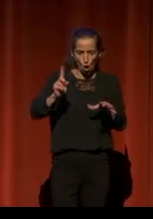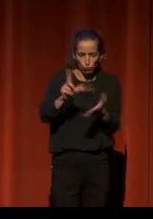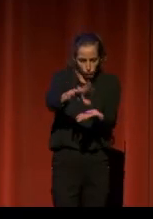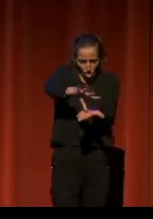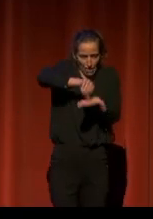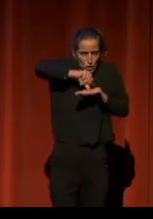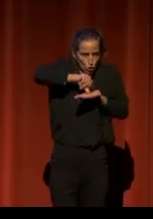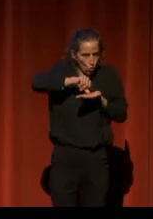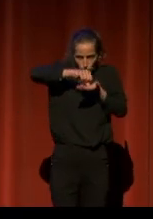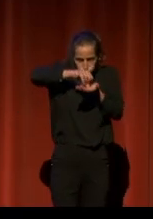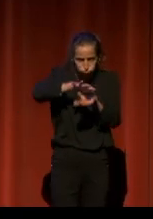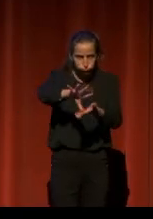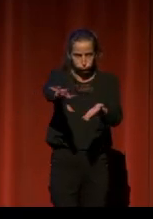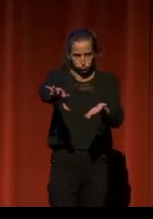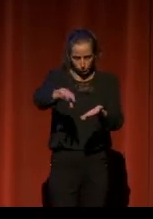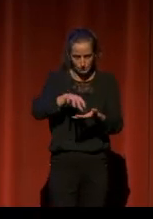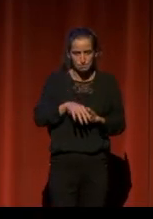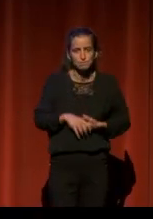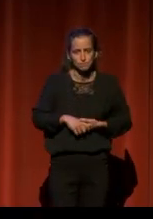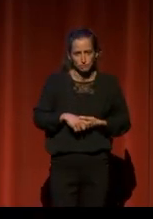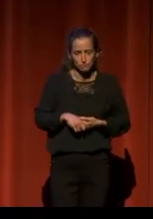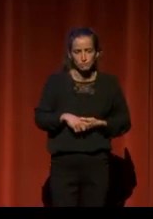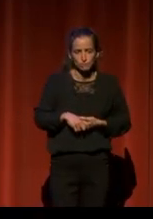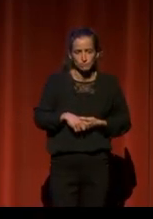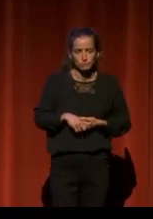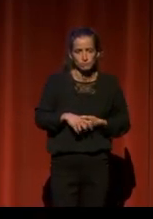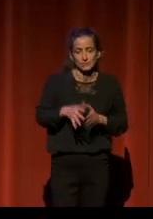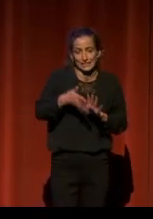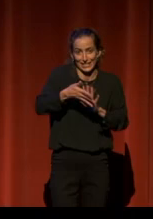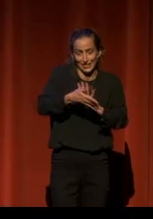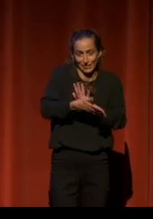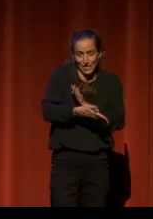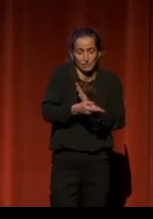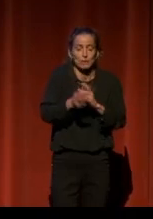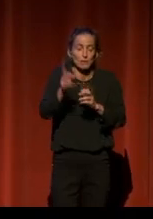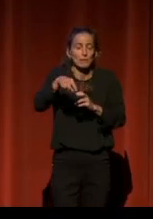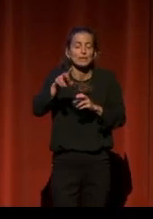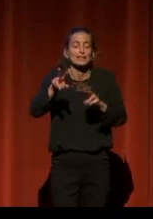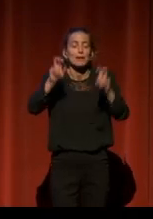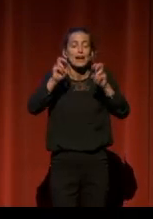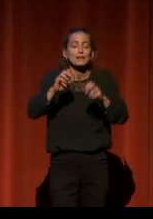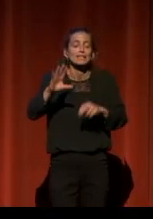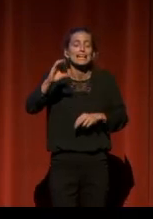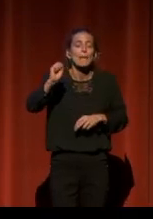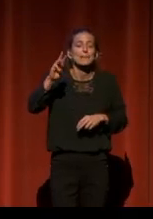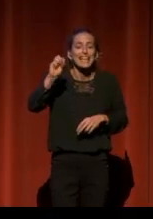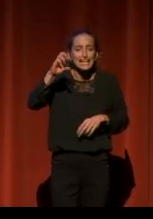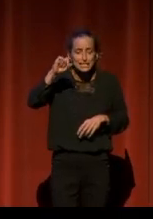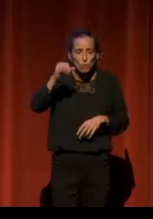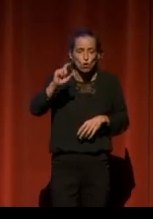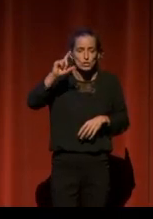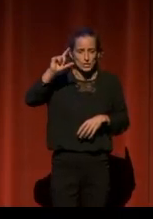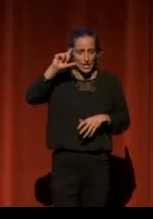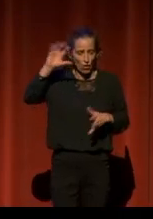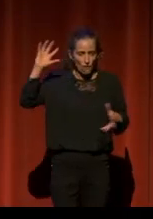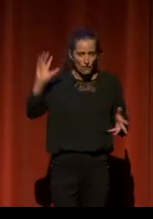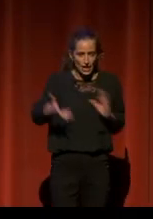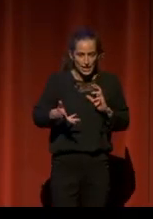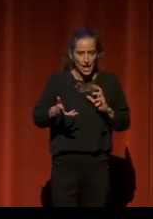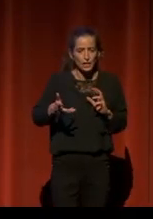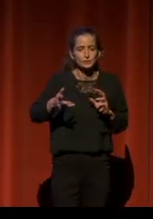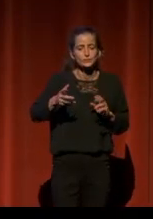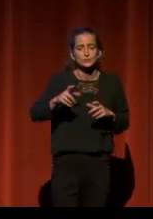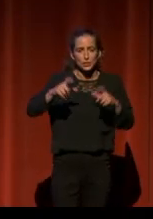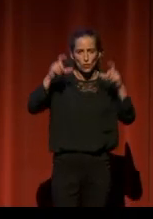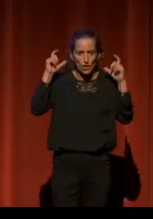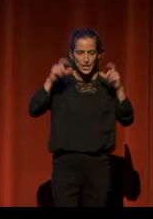un centro no y que forma parte de capitalismo esquizofrenia en su obra de 1972 y que bueno como buen estudiante de